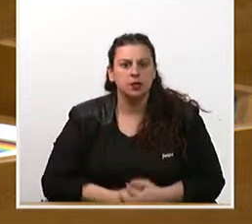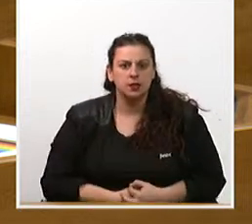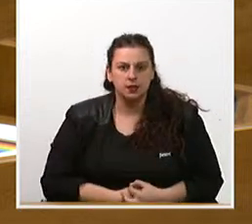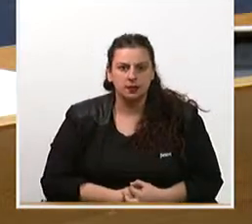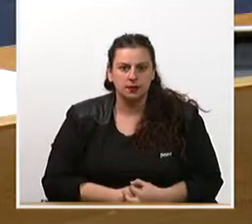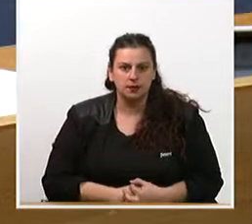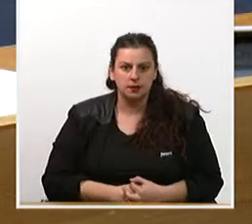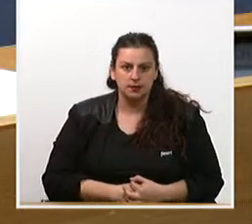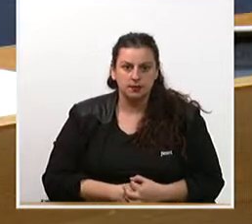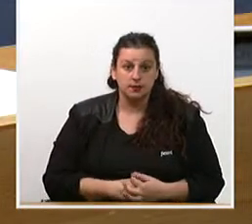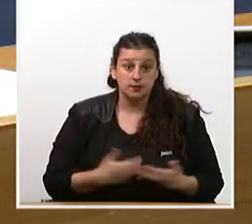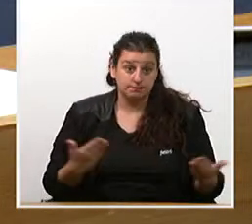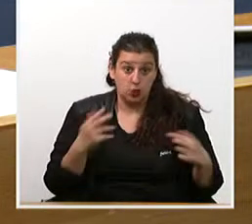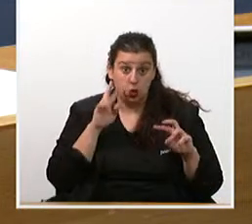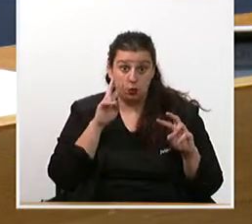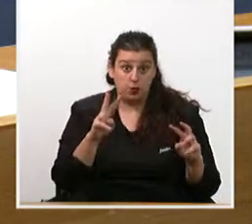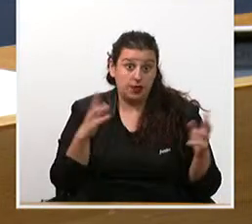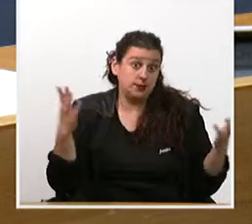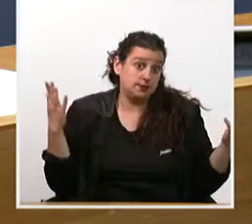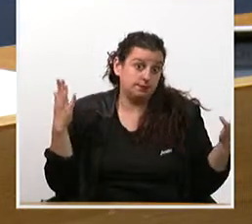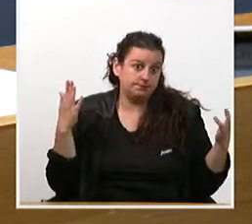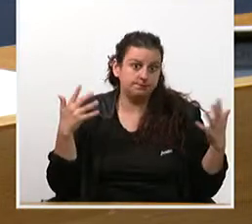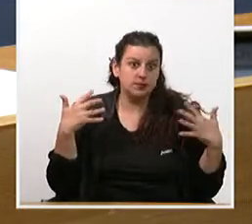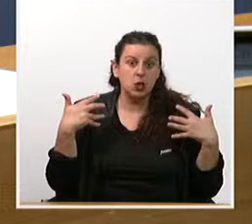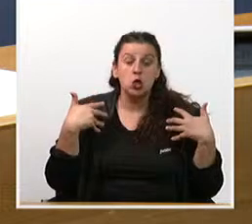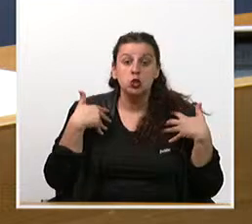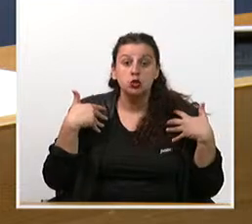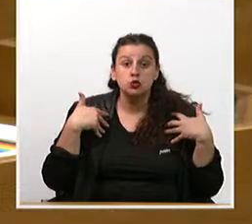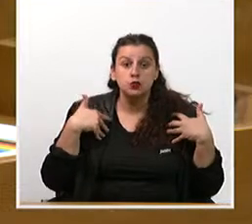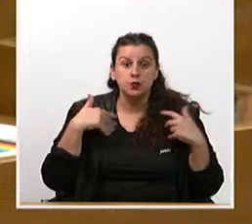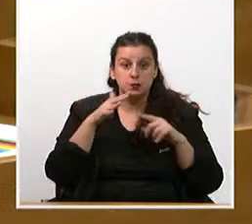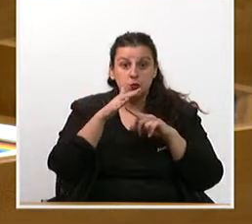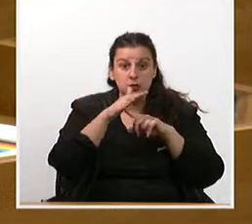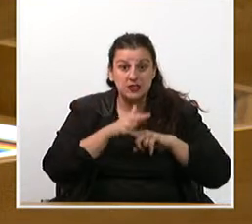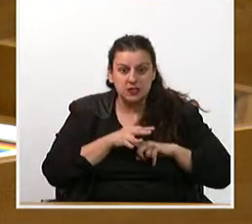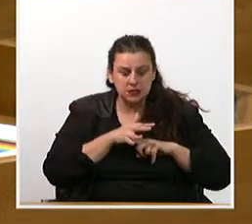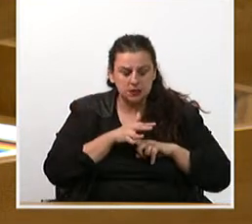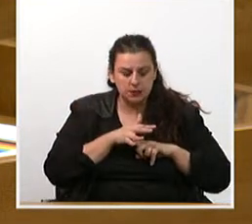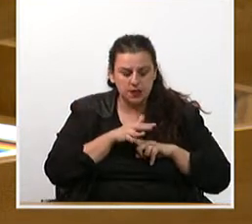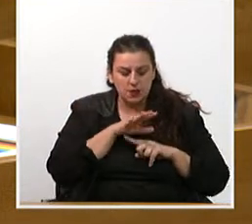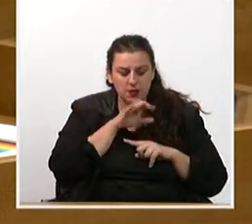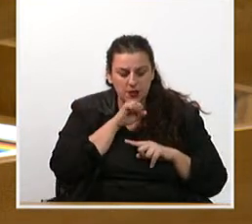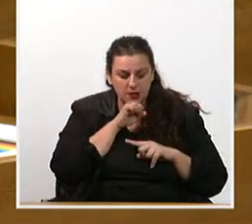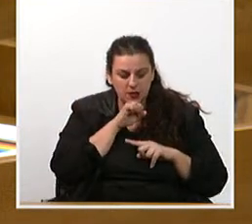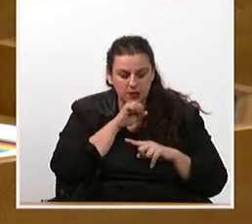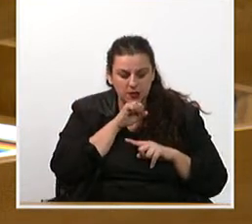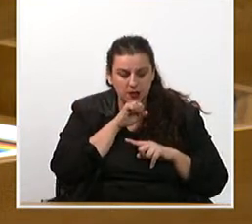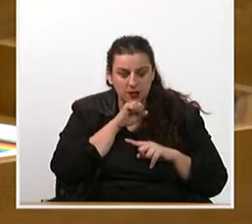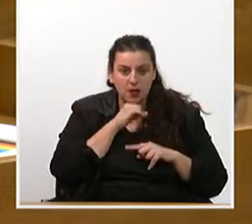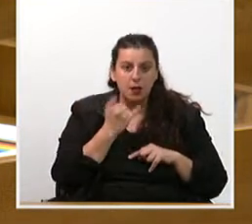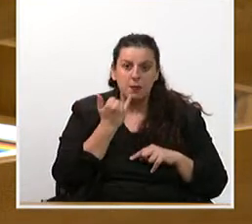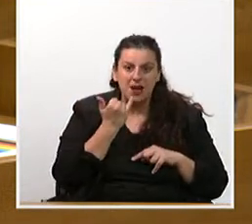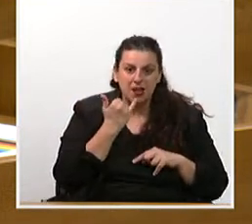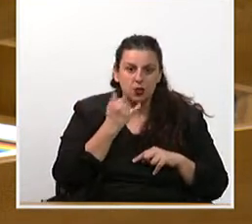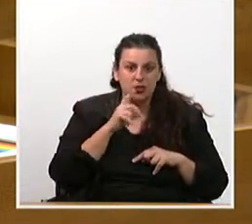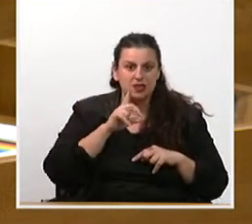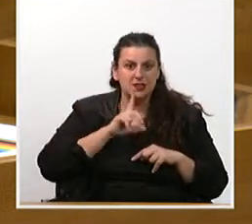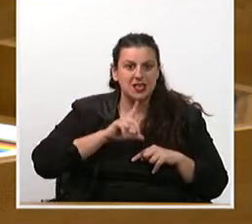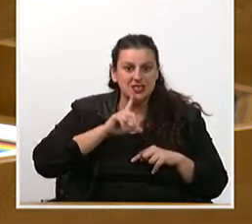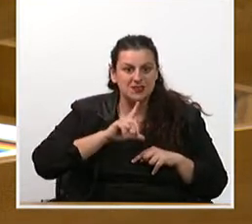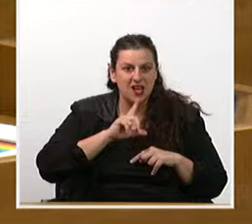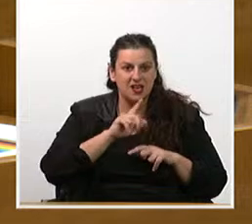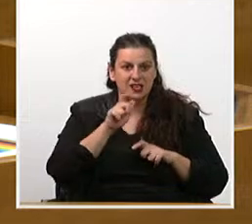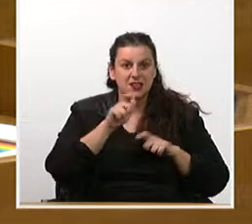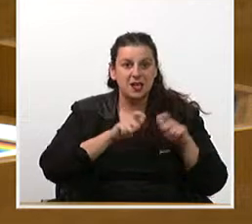maric ve la discrimin maric leses